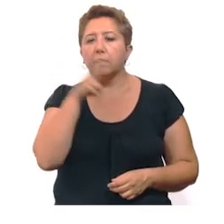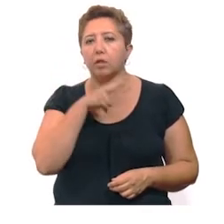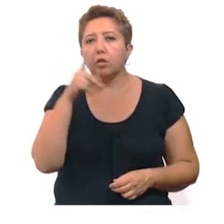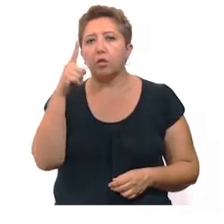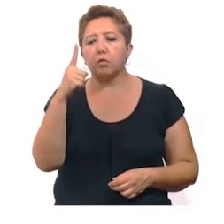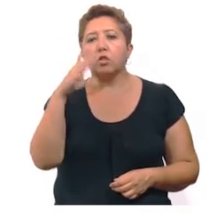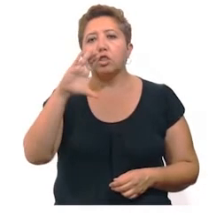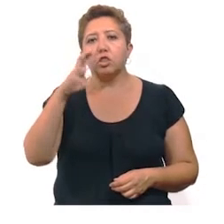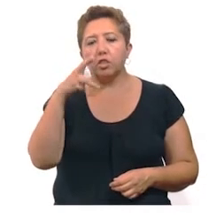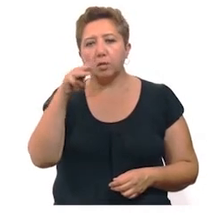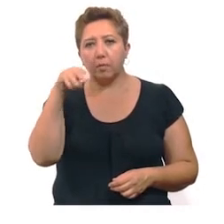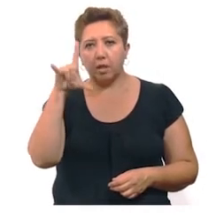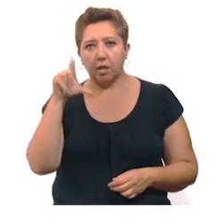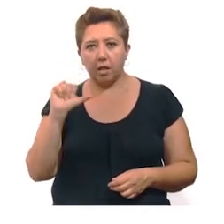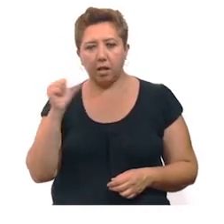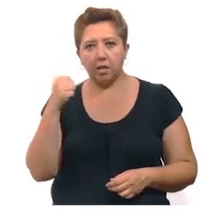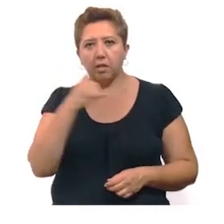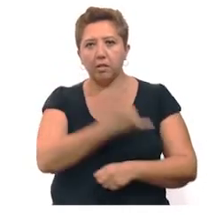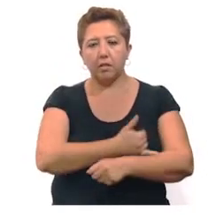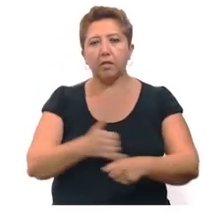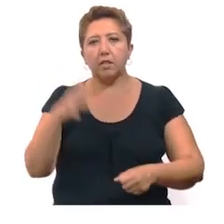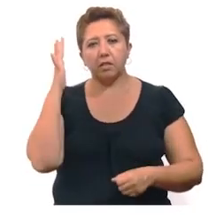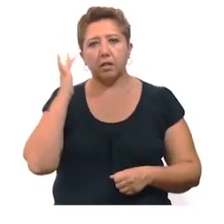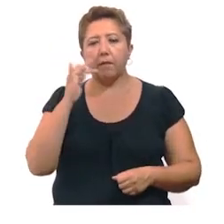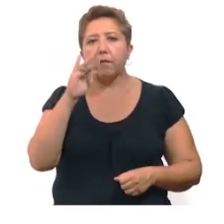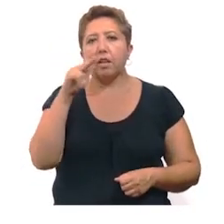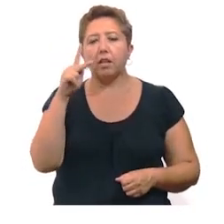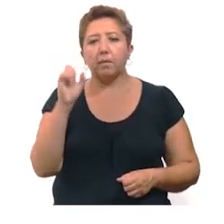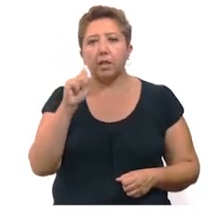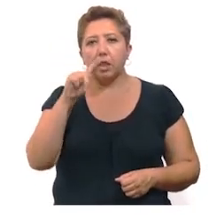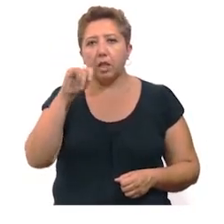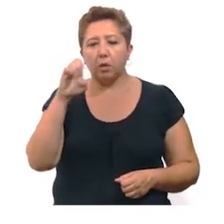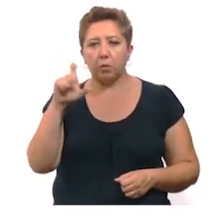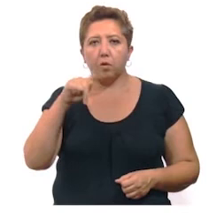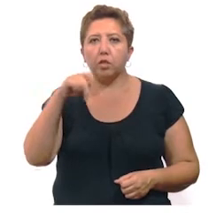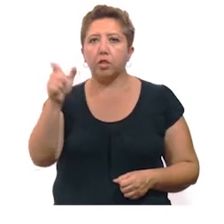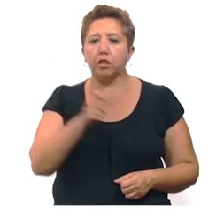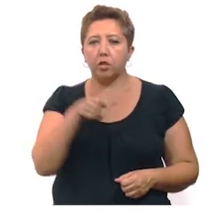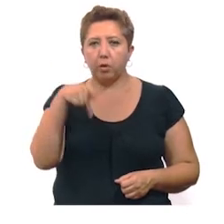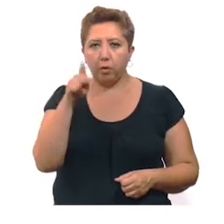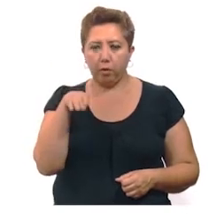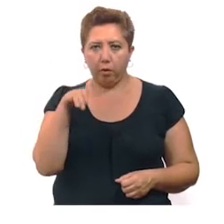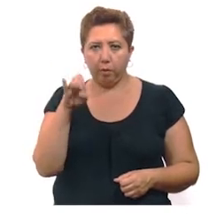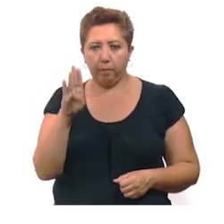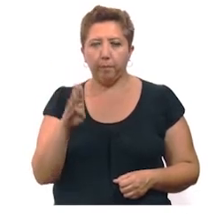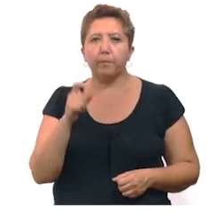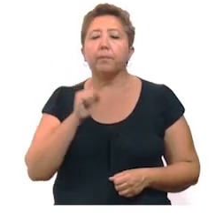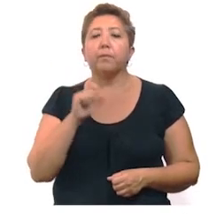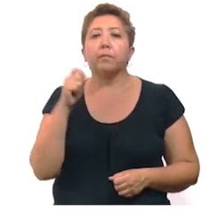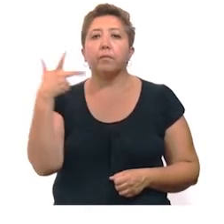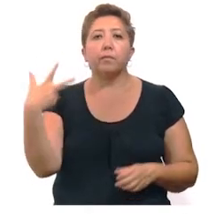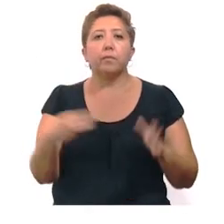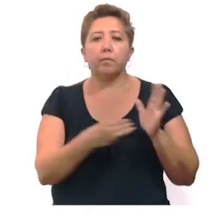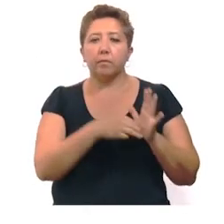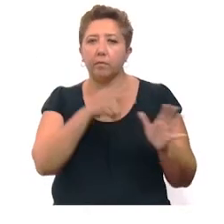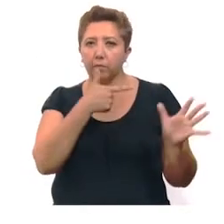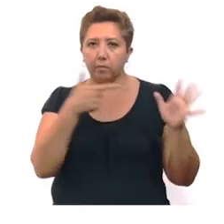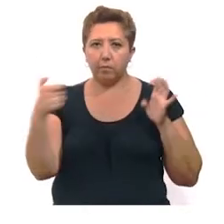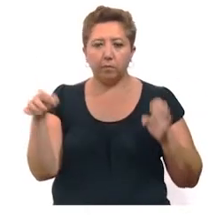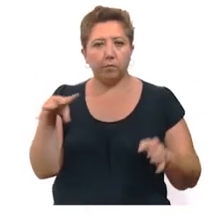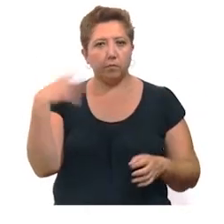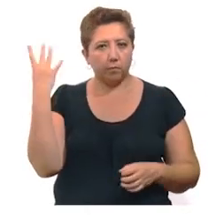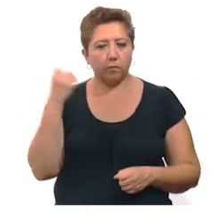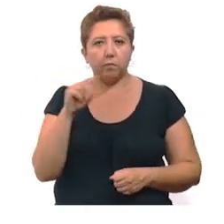y 1 en Chichimilá, Silam González, Izamal, San Felipe, Sellé, Ticul y Tixcocob. De los 28.714